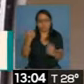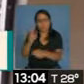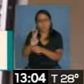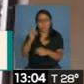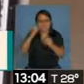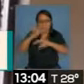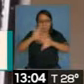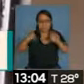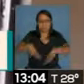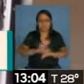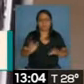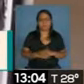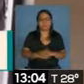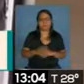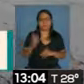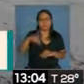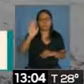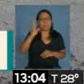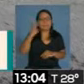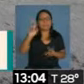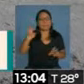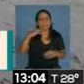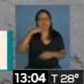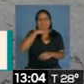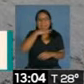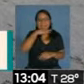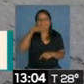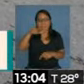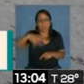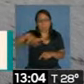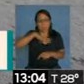en distintos puntos, sobre todo nos enfocamos también en Libertador General San